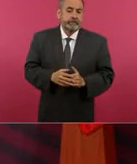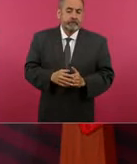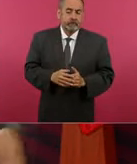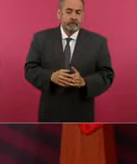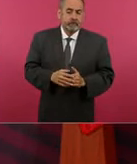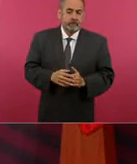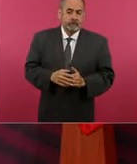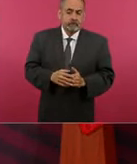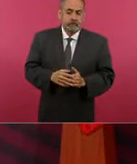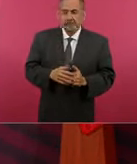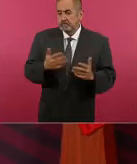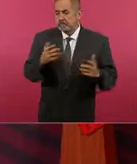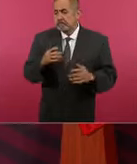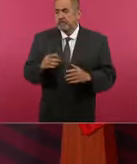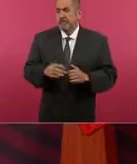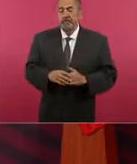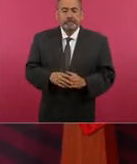o